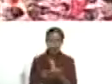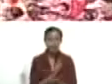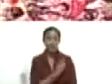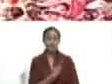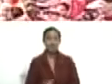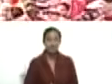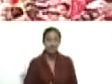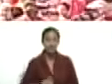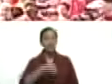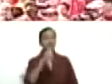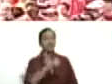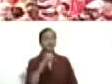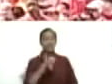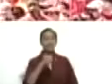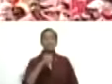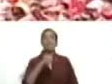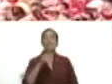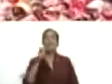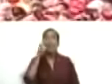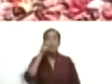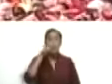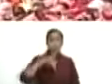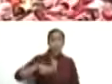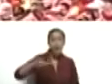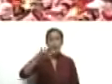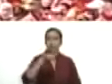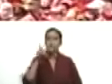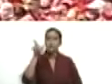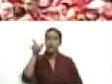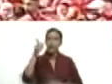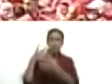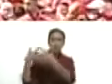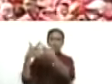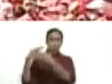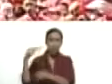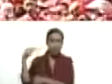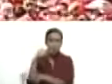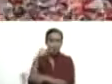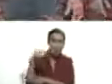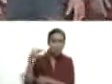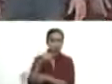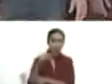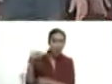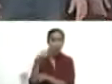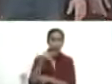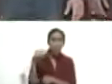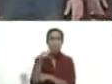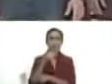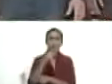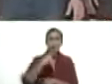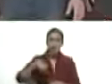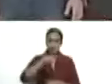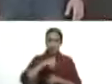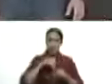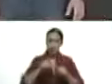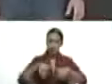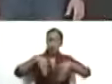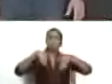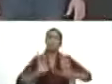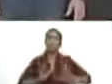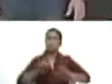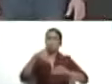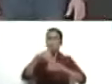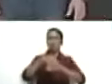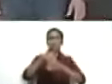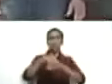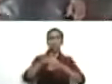el pueblo de Venezuela y la confusión acerca de que si íbamos a postergar las elecciones o no iba a haber